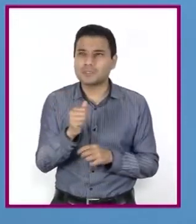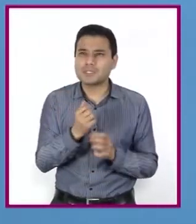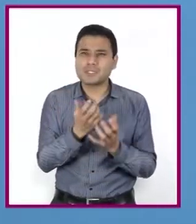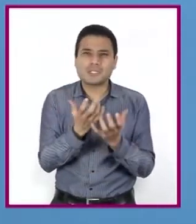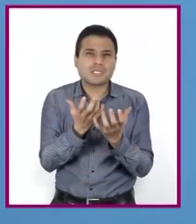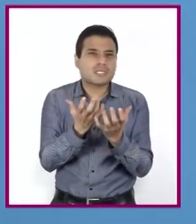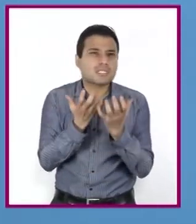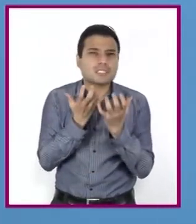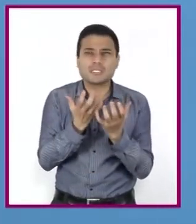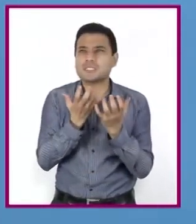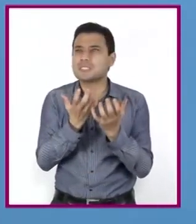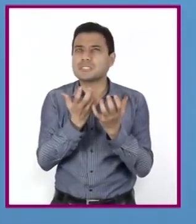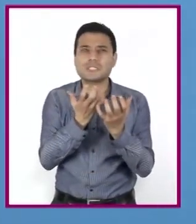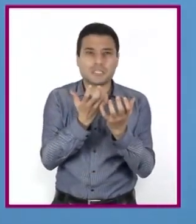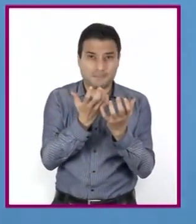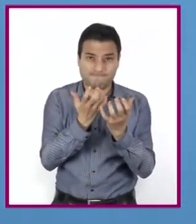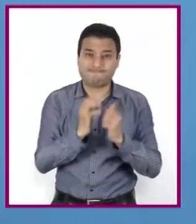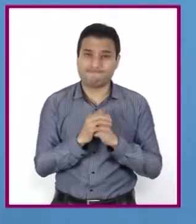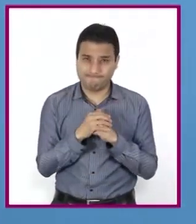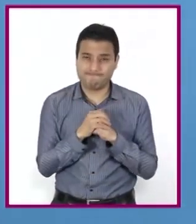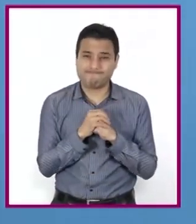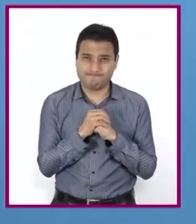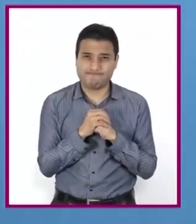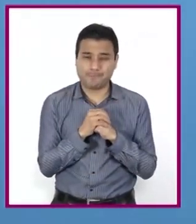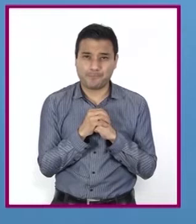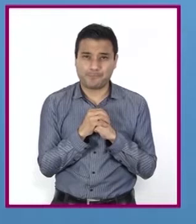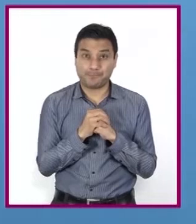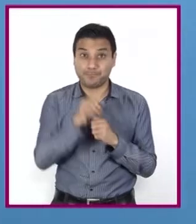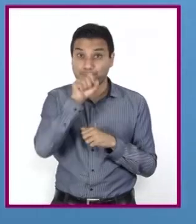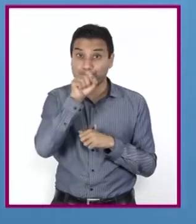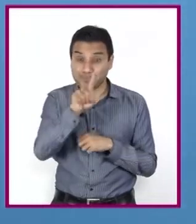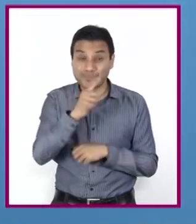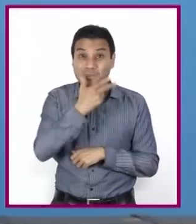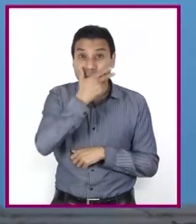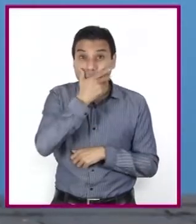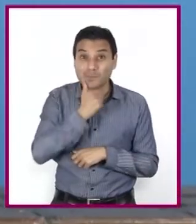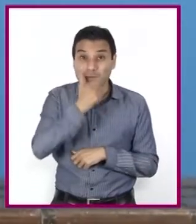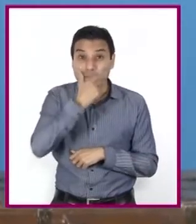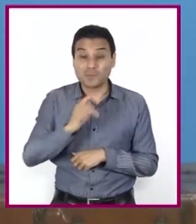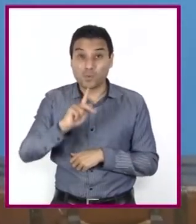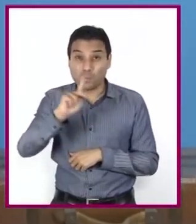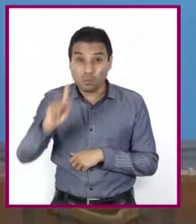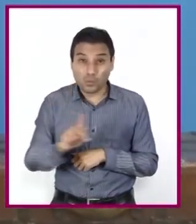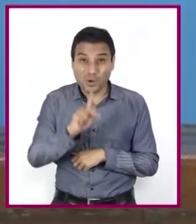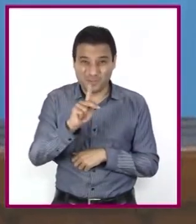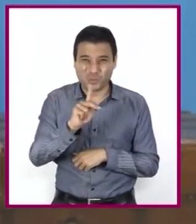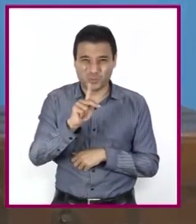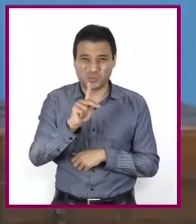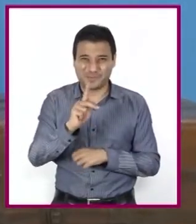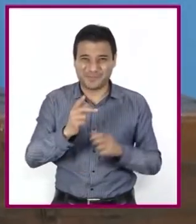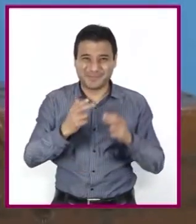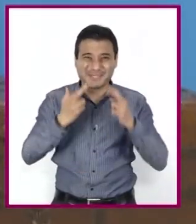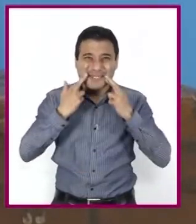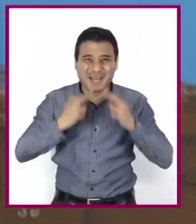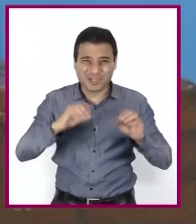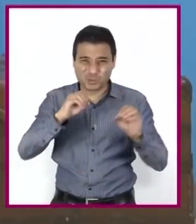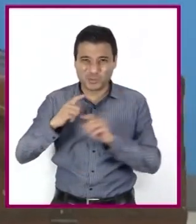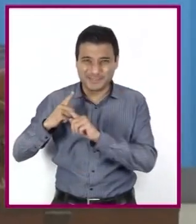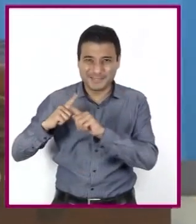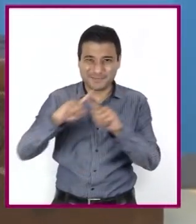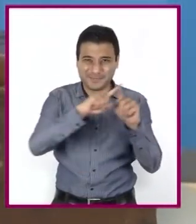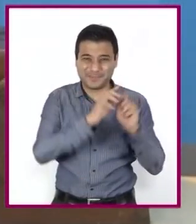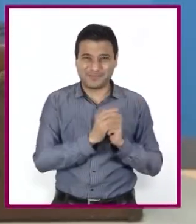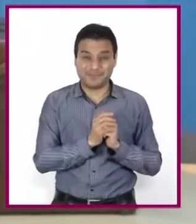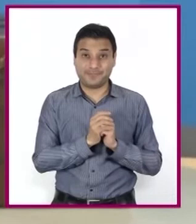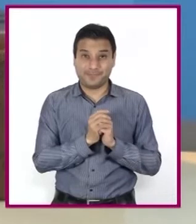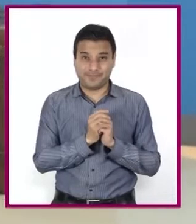los ojos de los emigrantes. Y los hombres de los pueblos y de las suaves zonas rurales adyacentes se